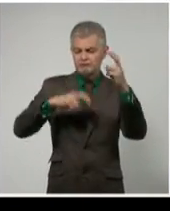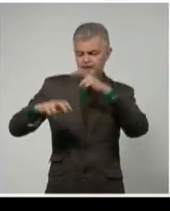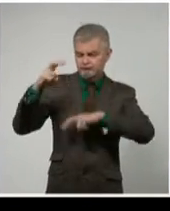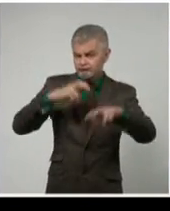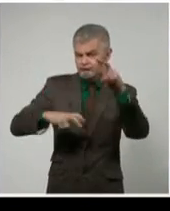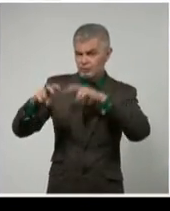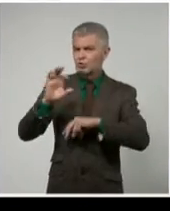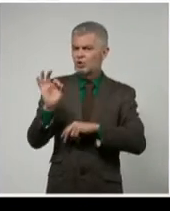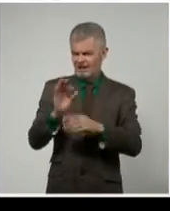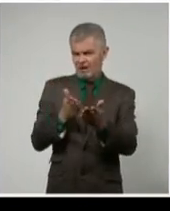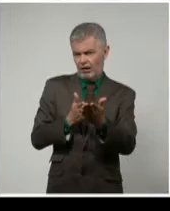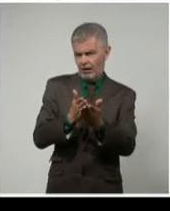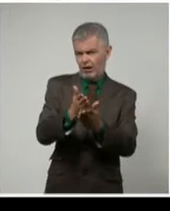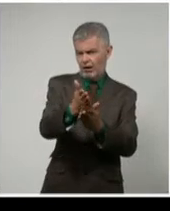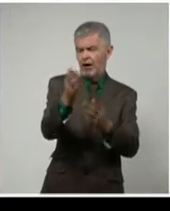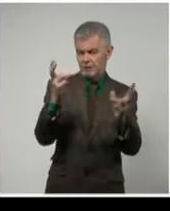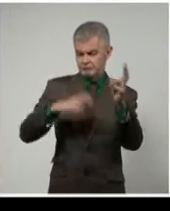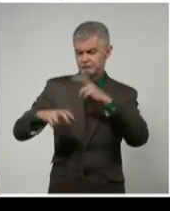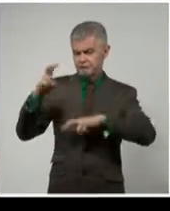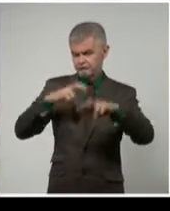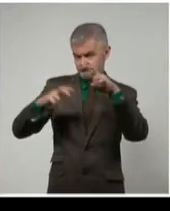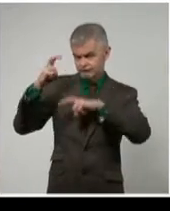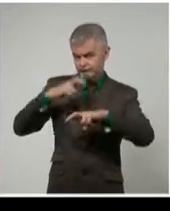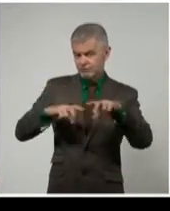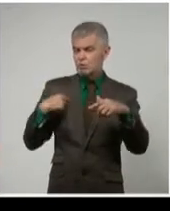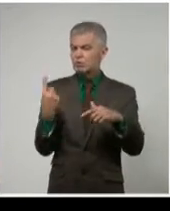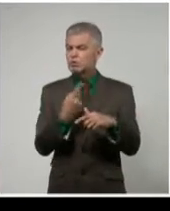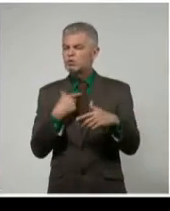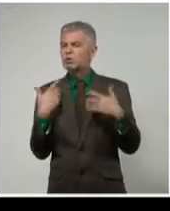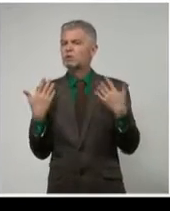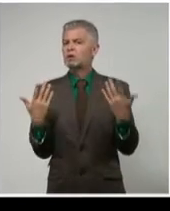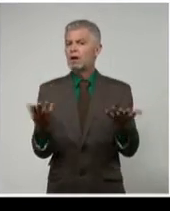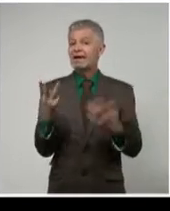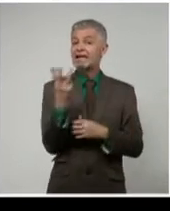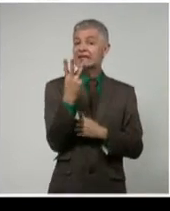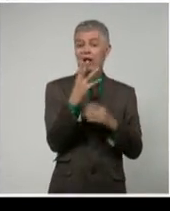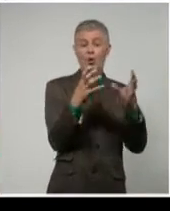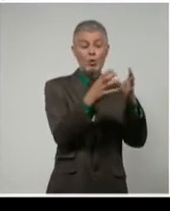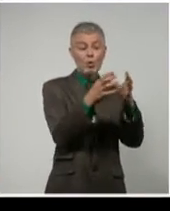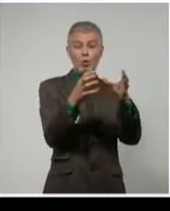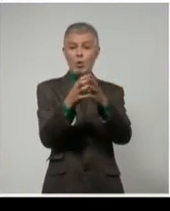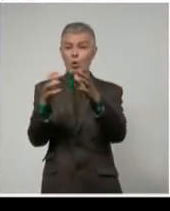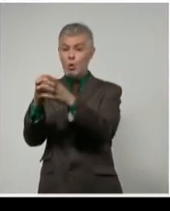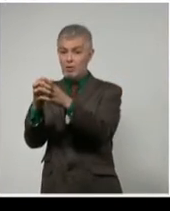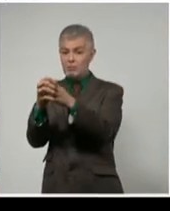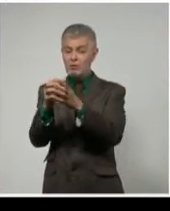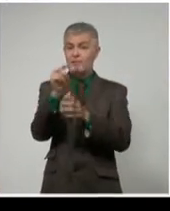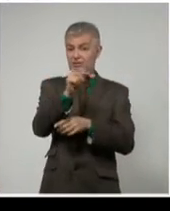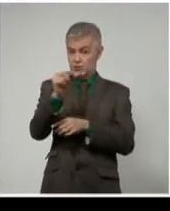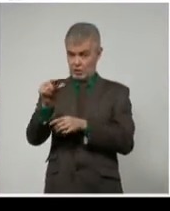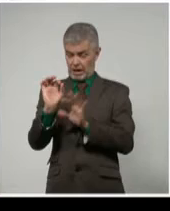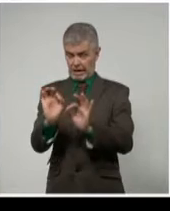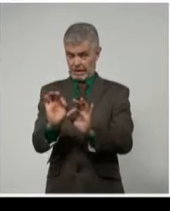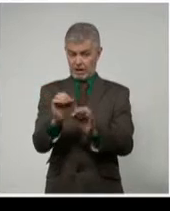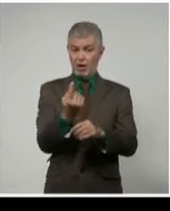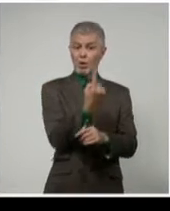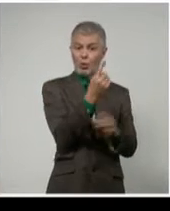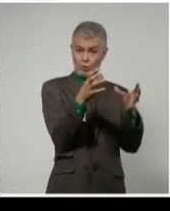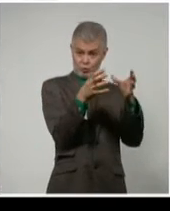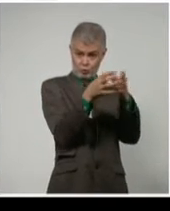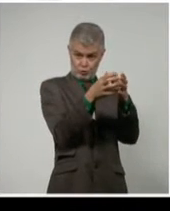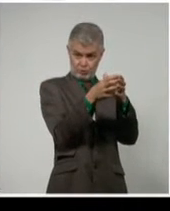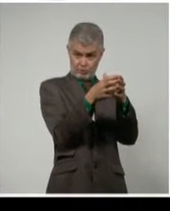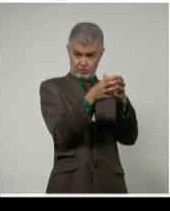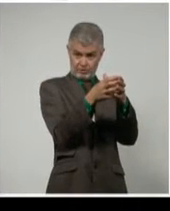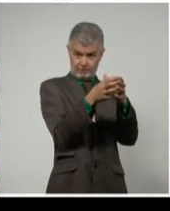curso todavía, en la cual tenemos 3 grupos de personas. Uno de ellos que hemos considerado que